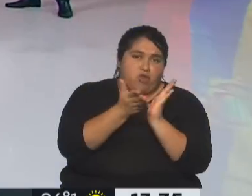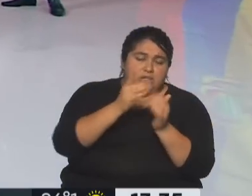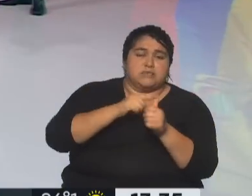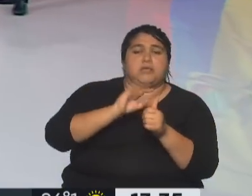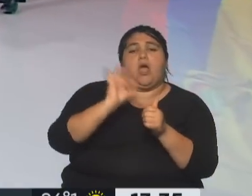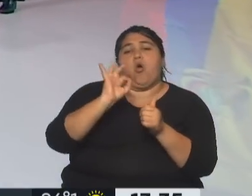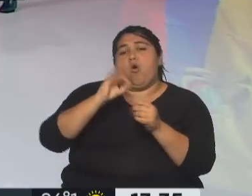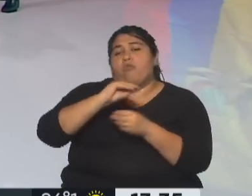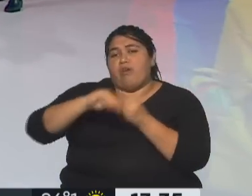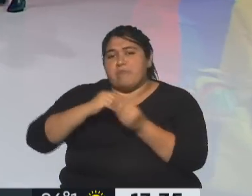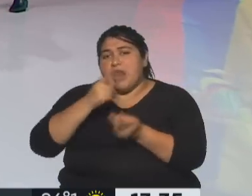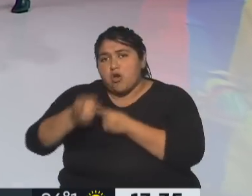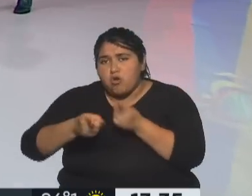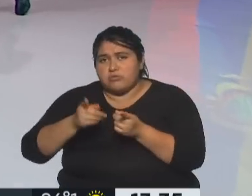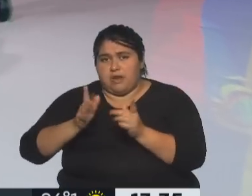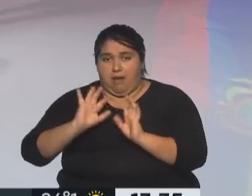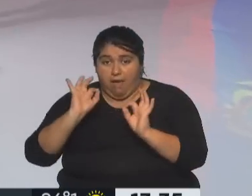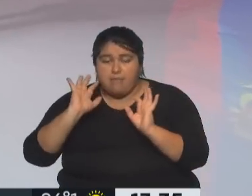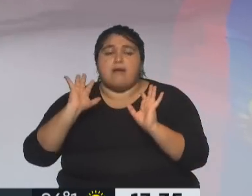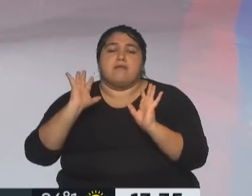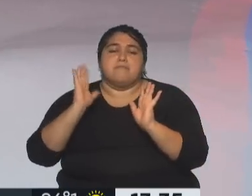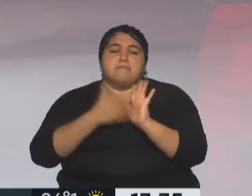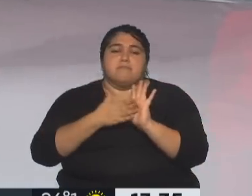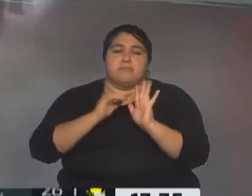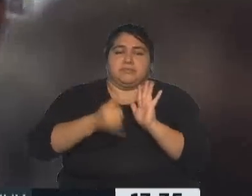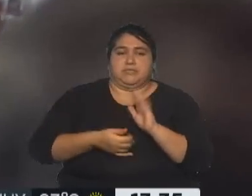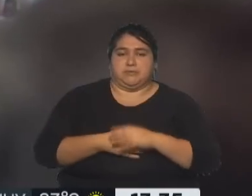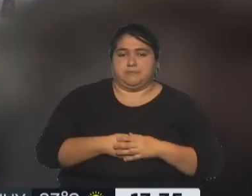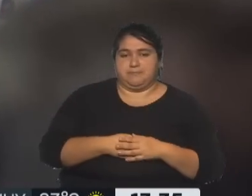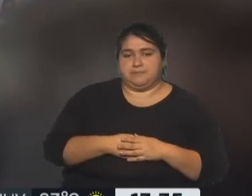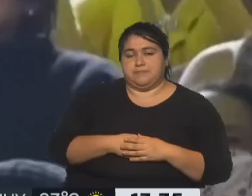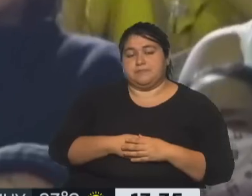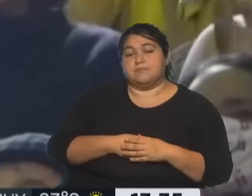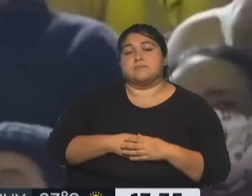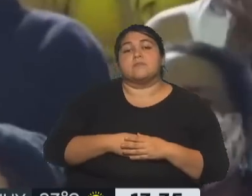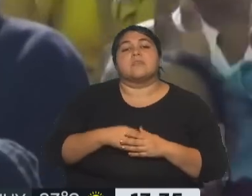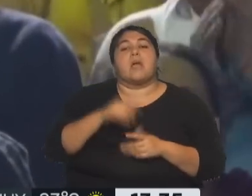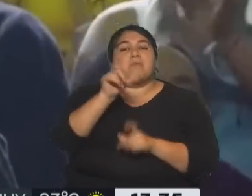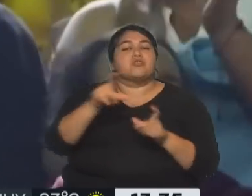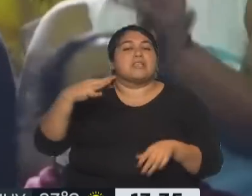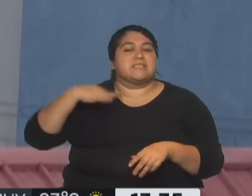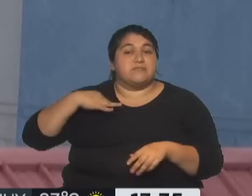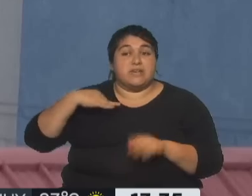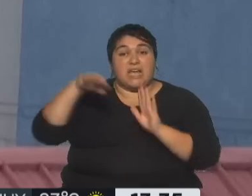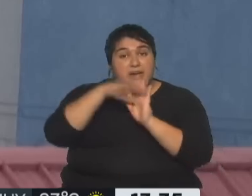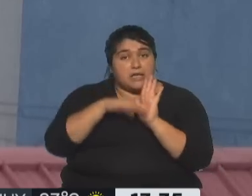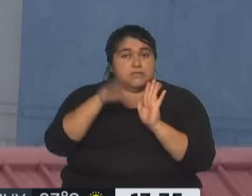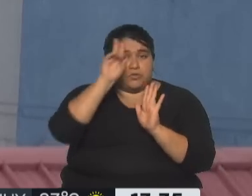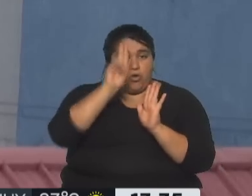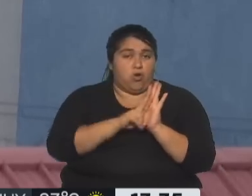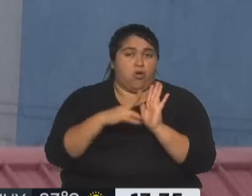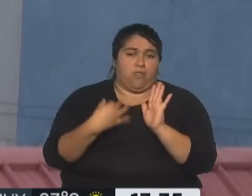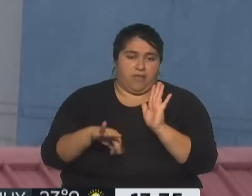núcleo familiar. La posibilidad de armarse en Ecuador los civiles con estos requisitos y una situación